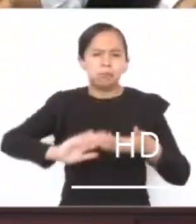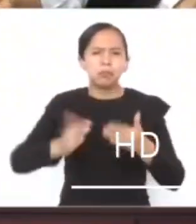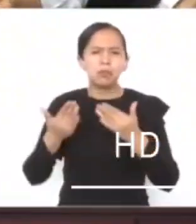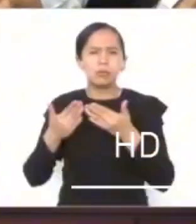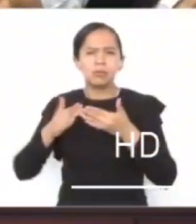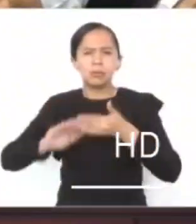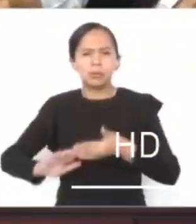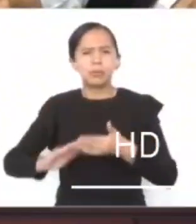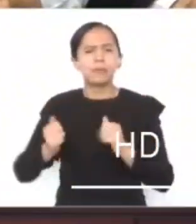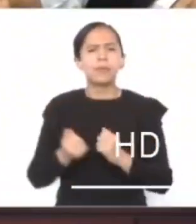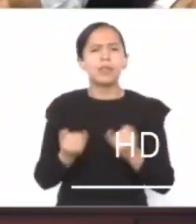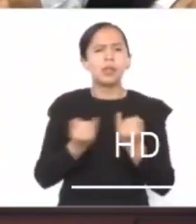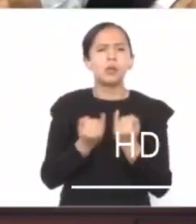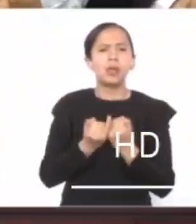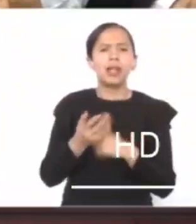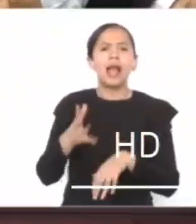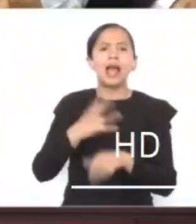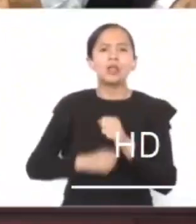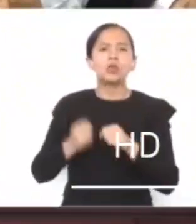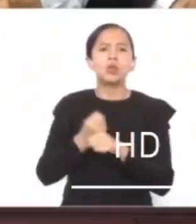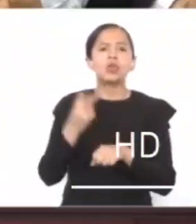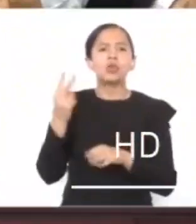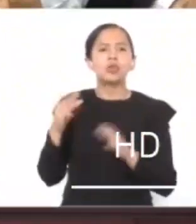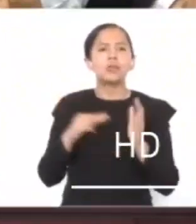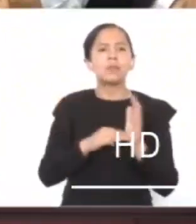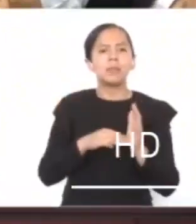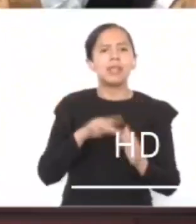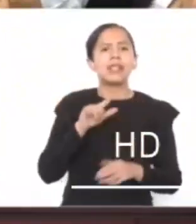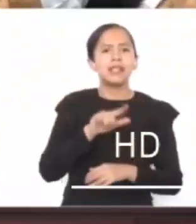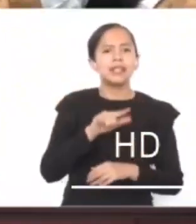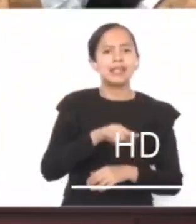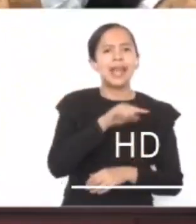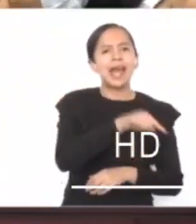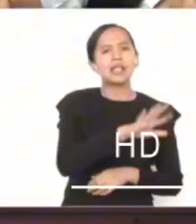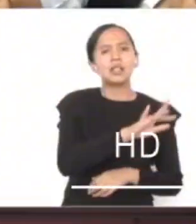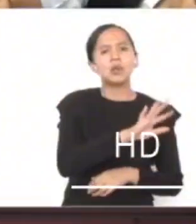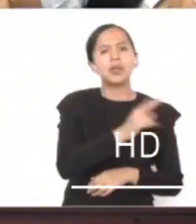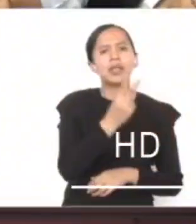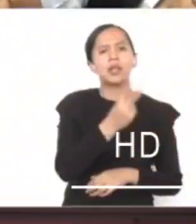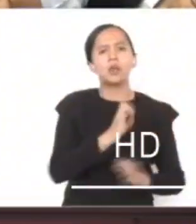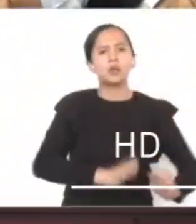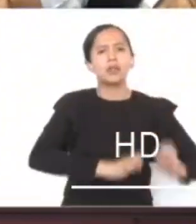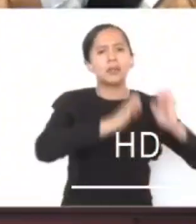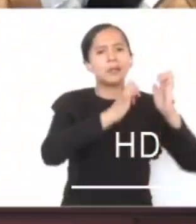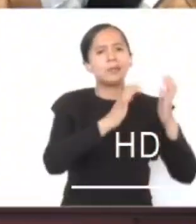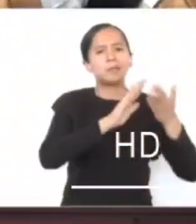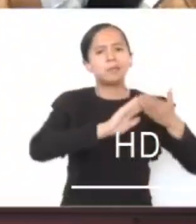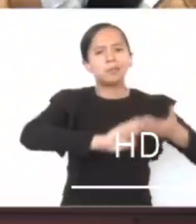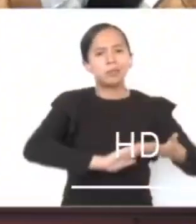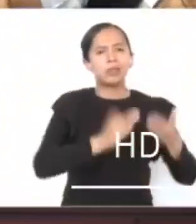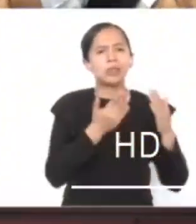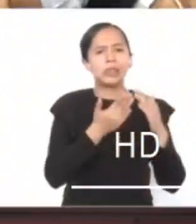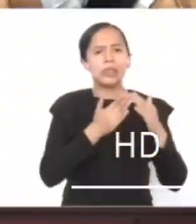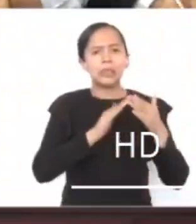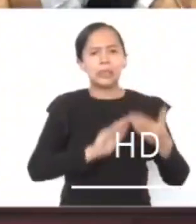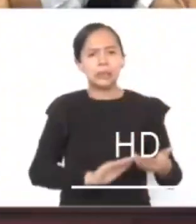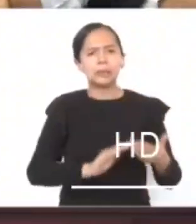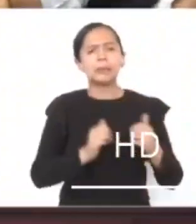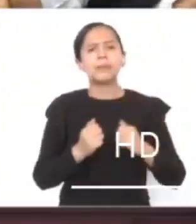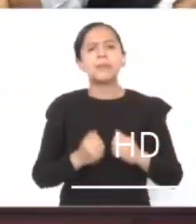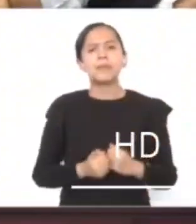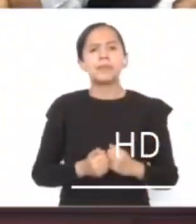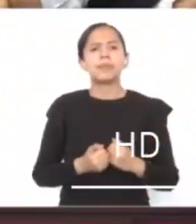También con la zona cero del 2017, en donde hubo 52 edificios colapsados. Y por tanto, digo, esto